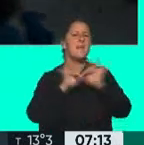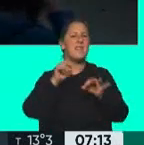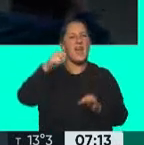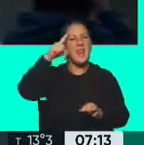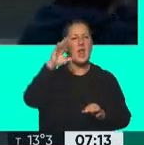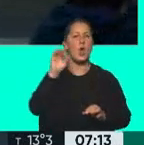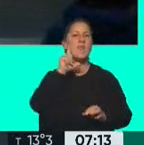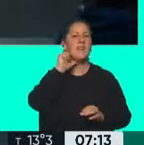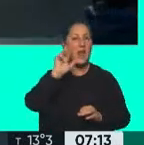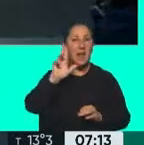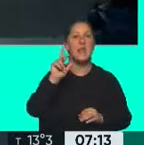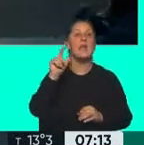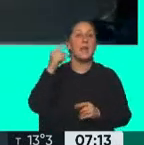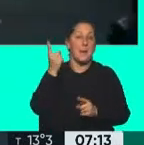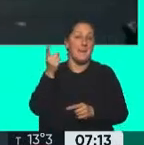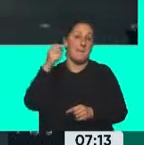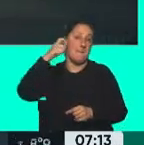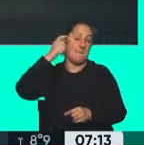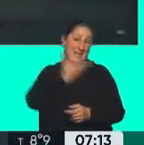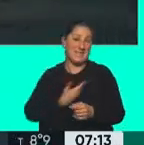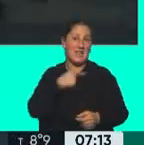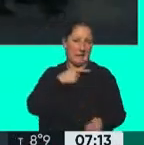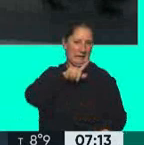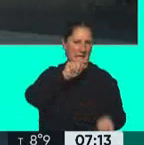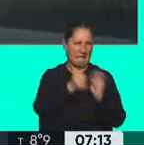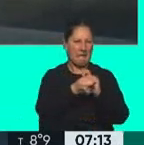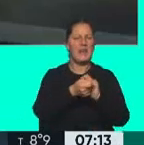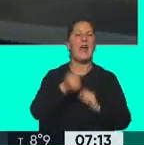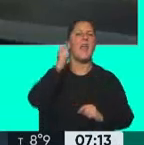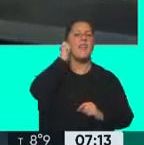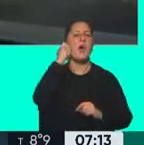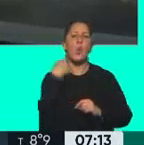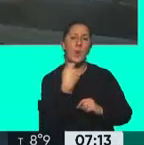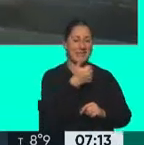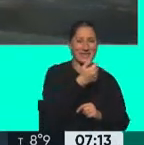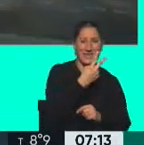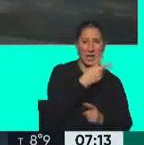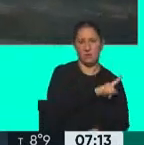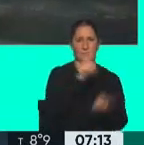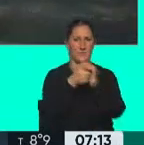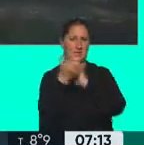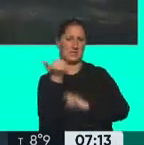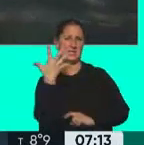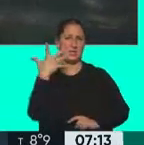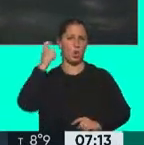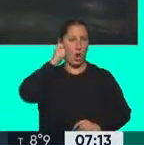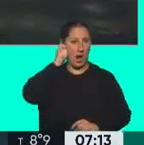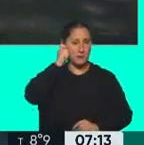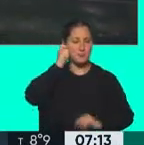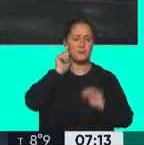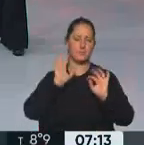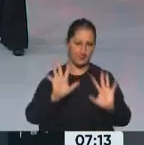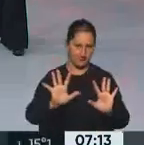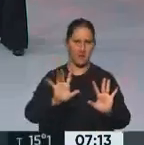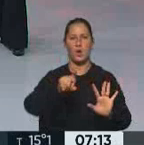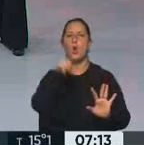quiere implementar y que se viene ahora, y ese fue el reclamo más fuerte. Quiere elevar la edad jubilatoria de 62 a 65 años. Pero vamos por